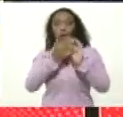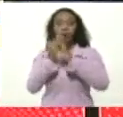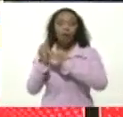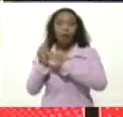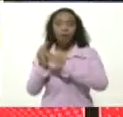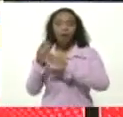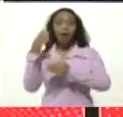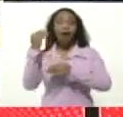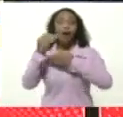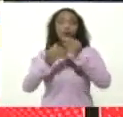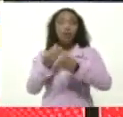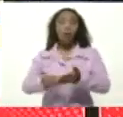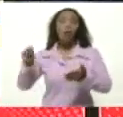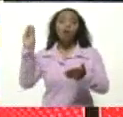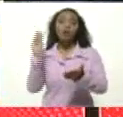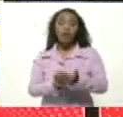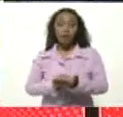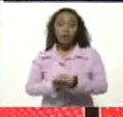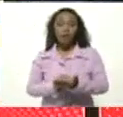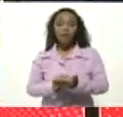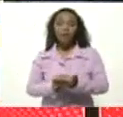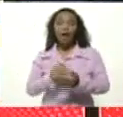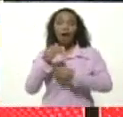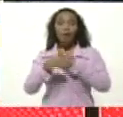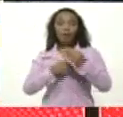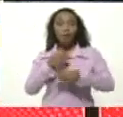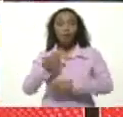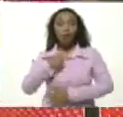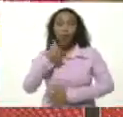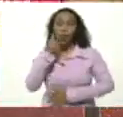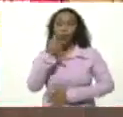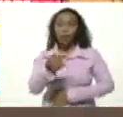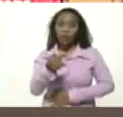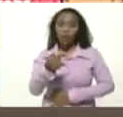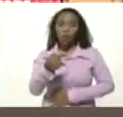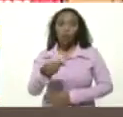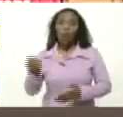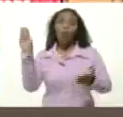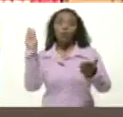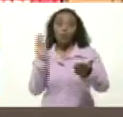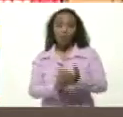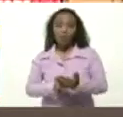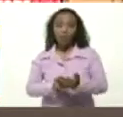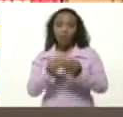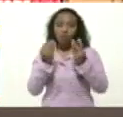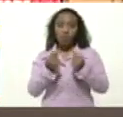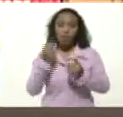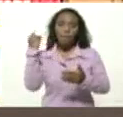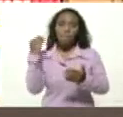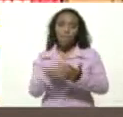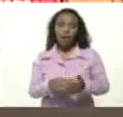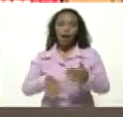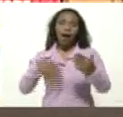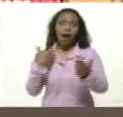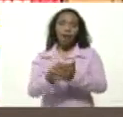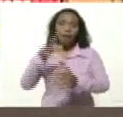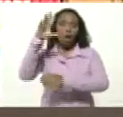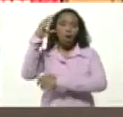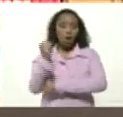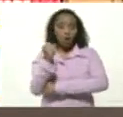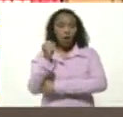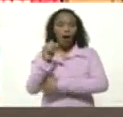que retomarlos, Mervin, Noris, lo digo por vez número 1000, hasta que lo logremos,